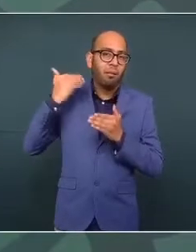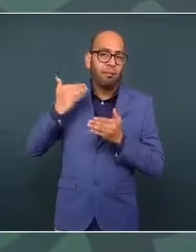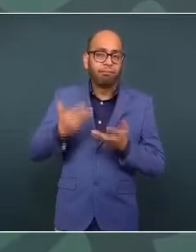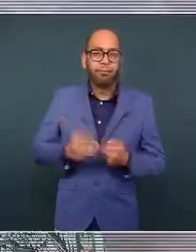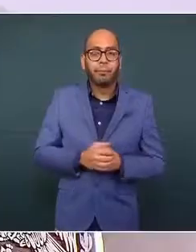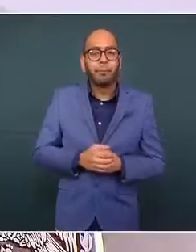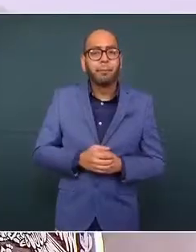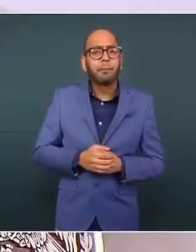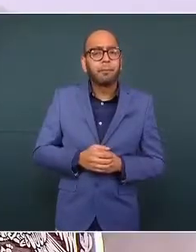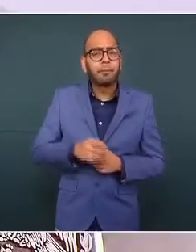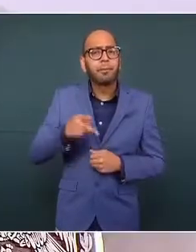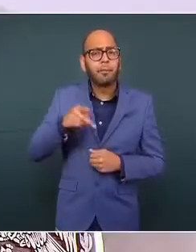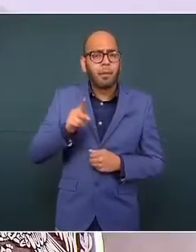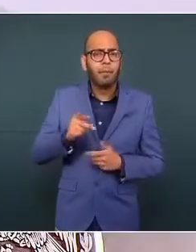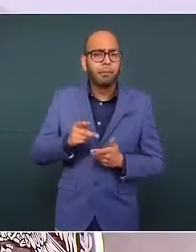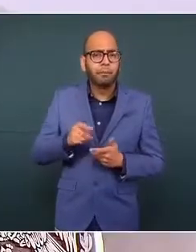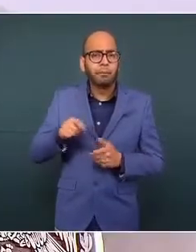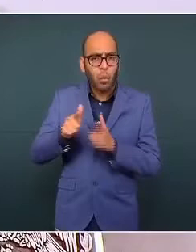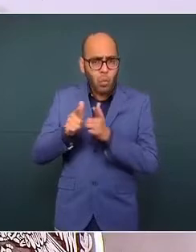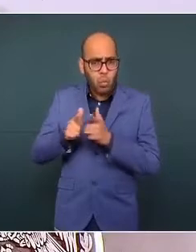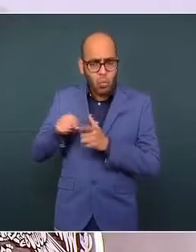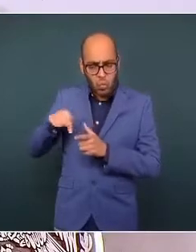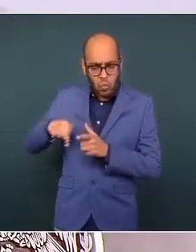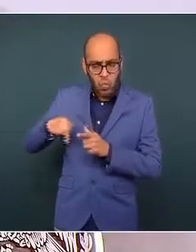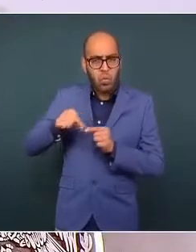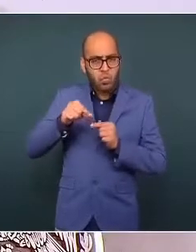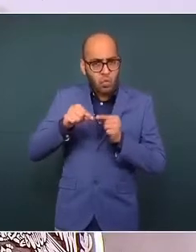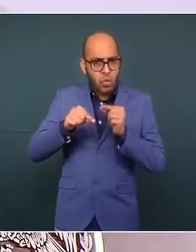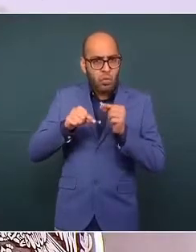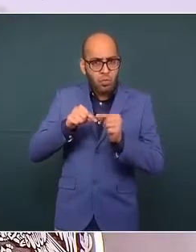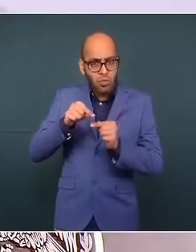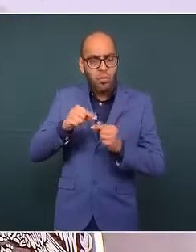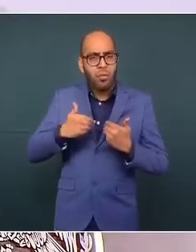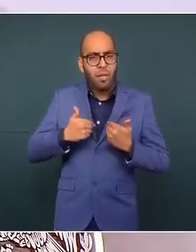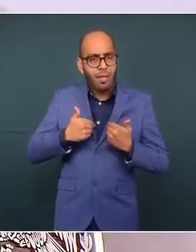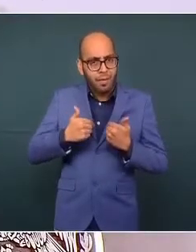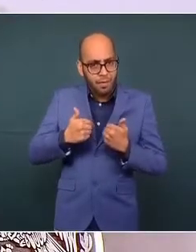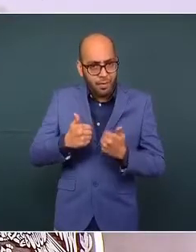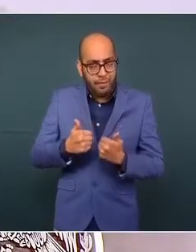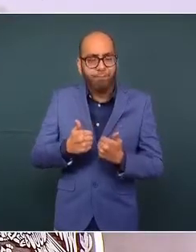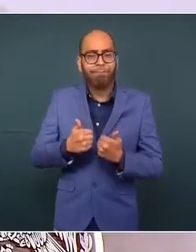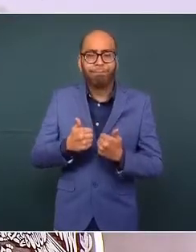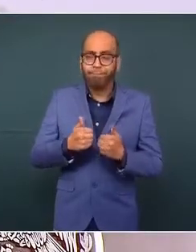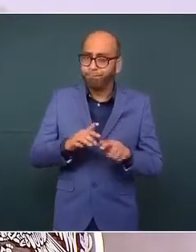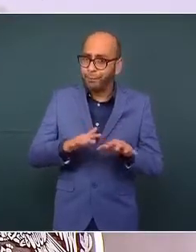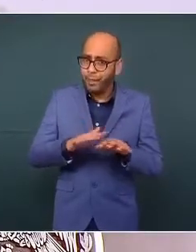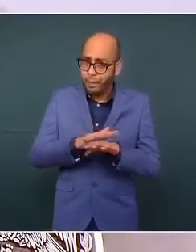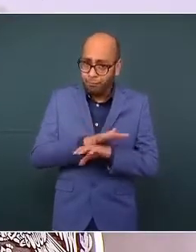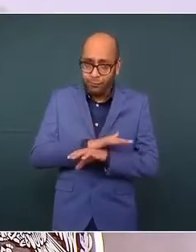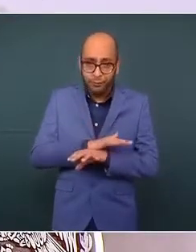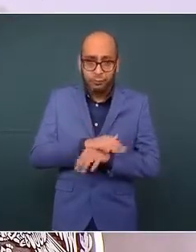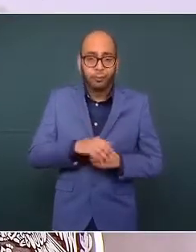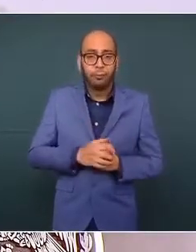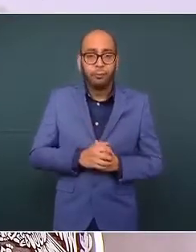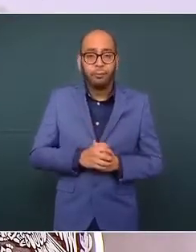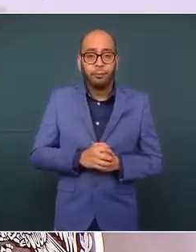pero poco a poco van a ir entendiendo de que esto ya cambió, de que ya no es